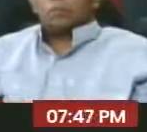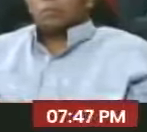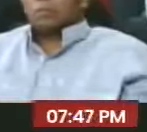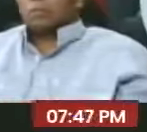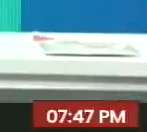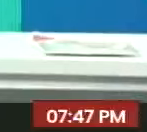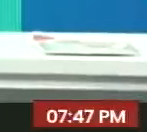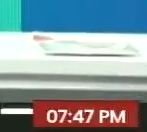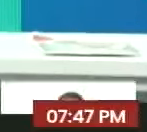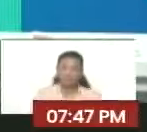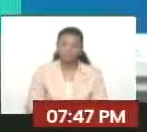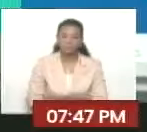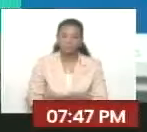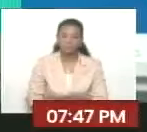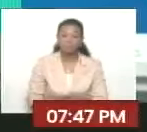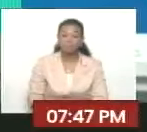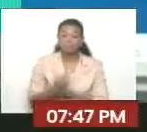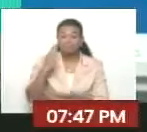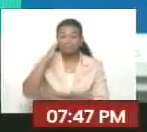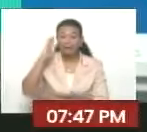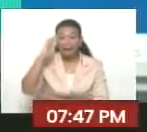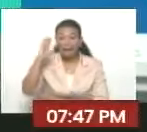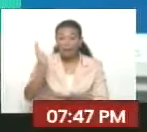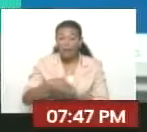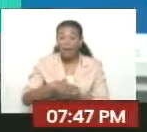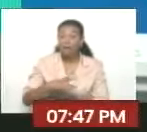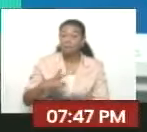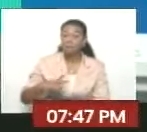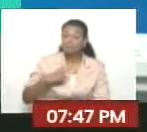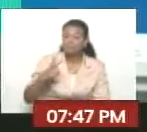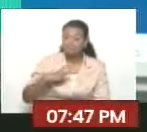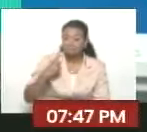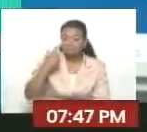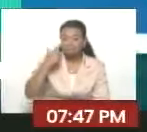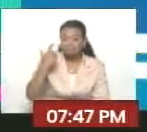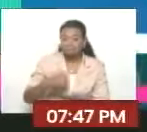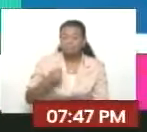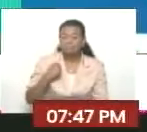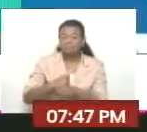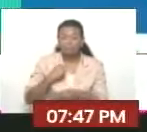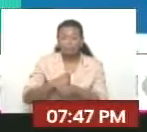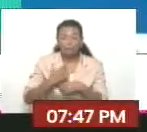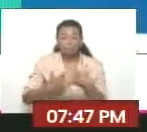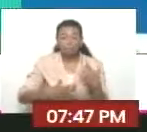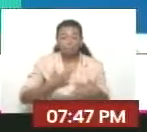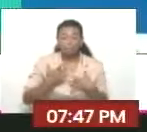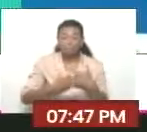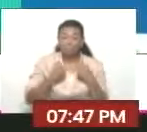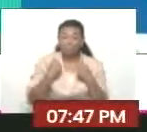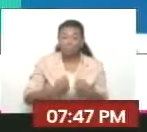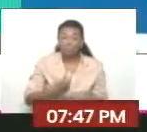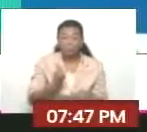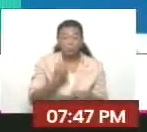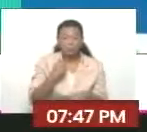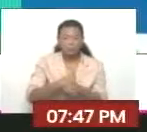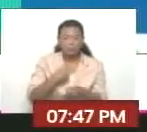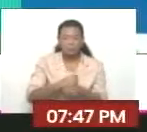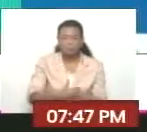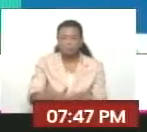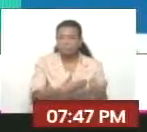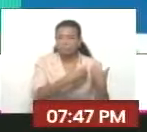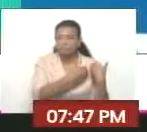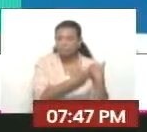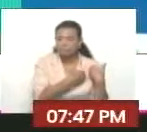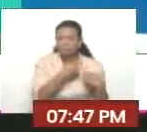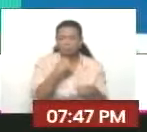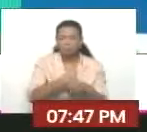Intenso, fructífero. Un trabajo bueno, intenso, pero fructífero. Mucho trabajo.